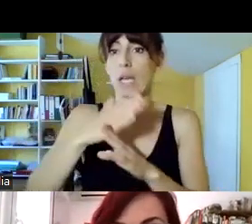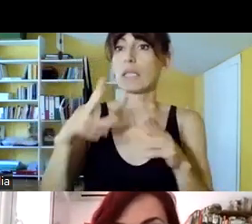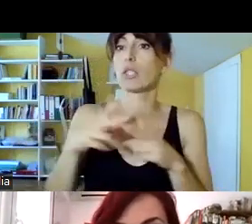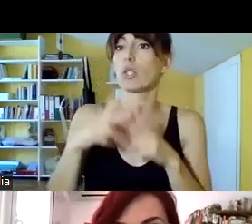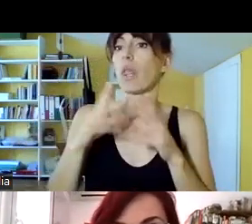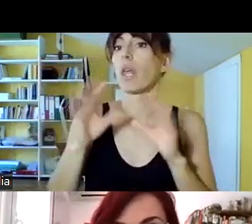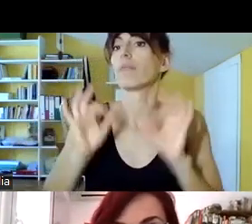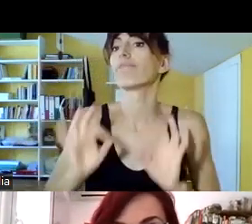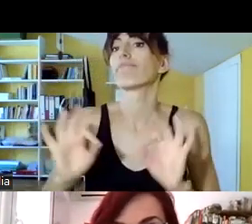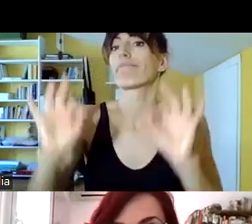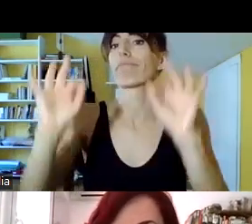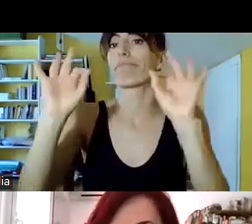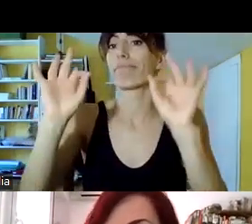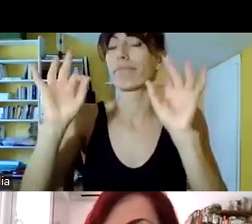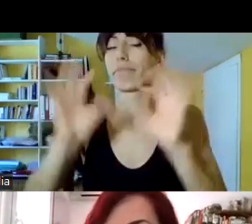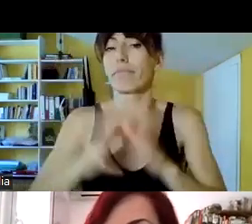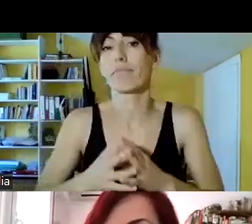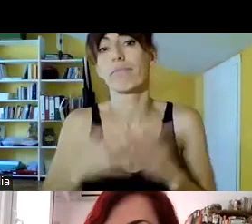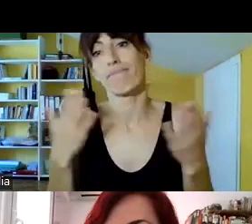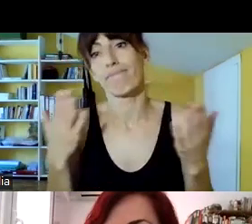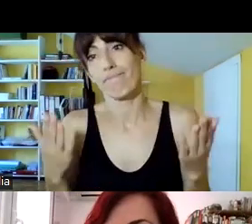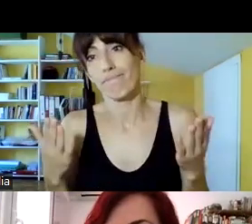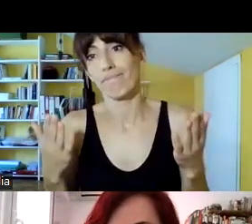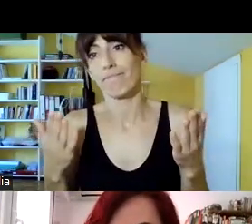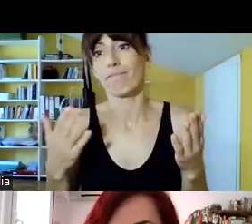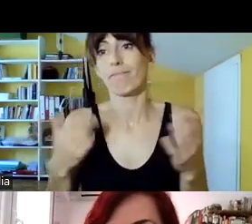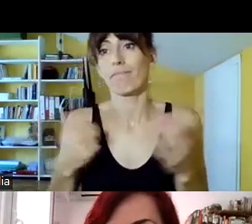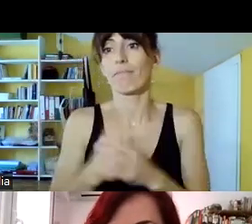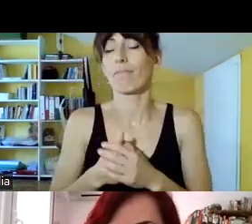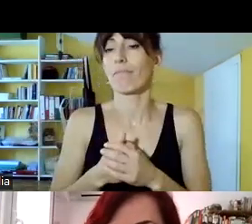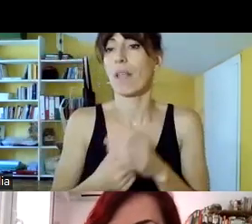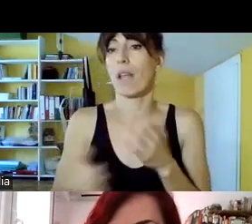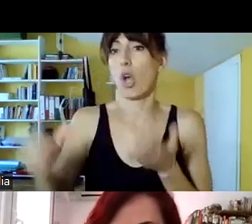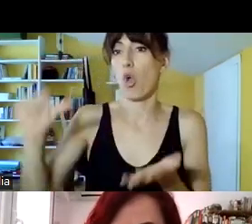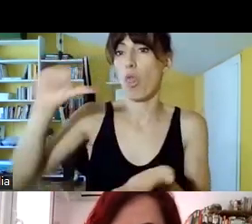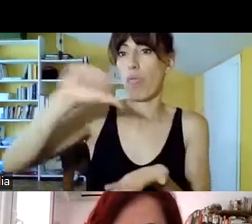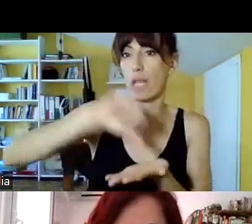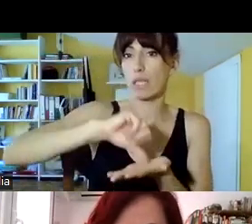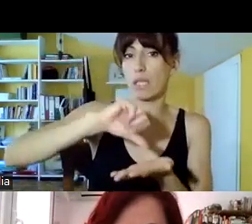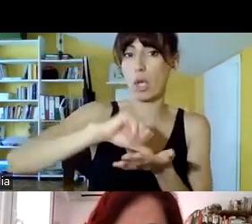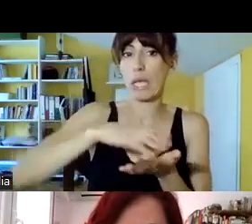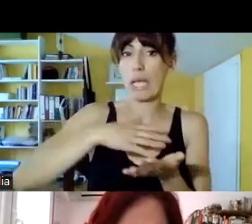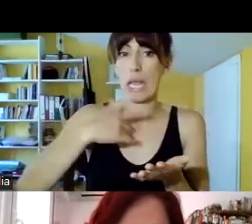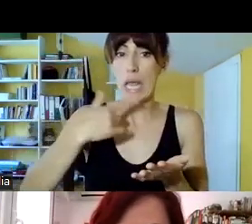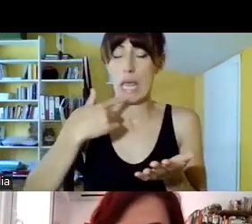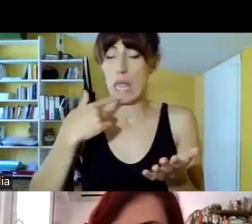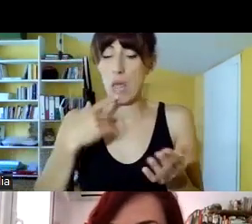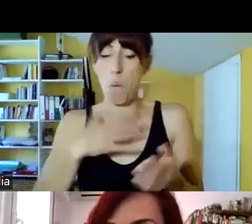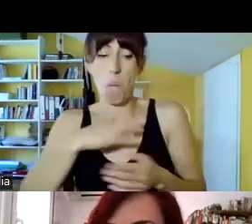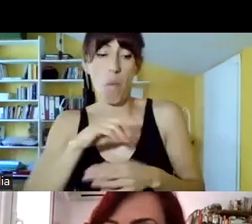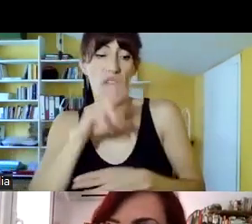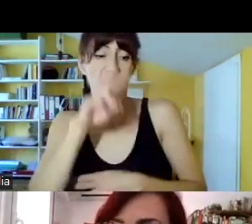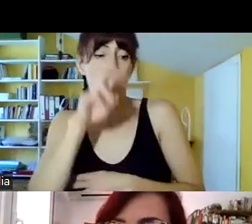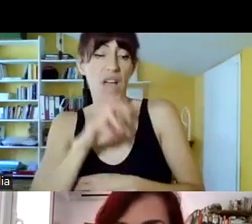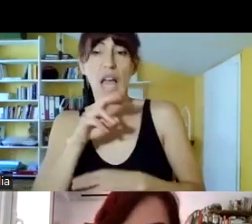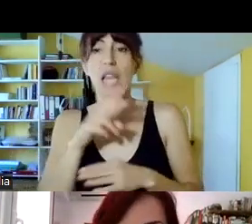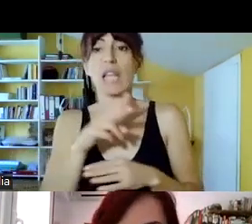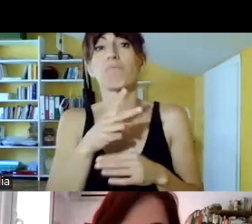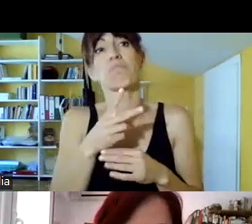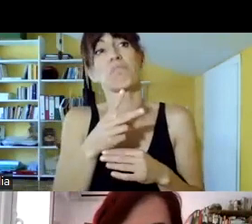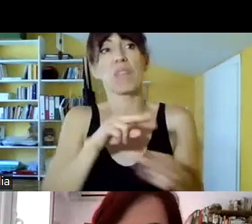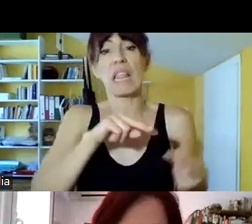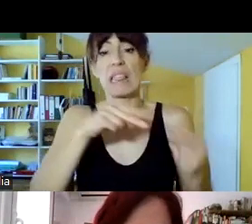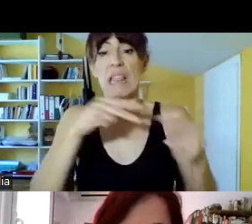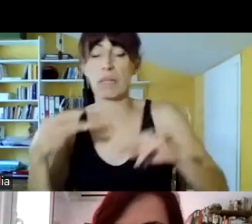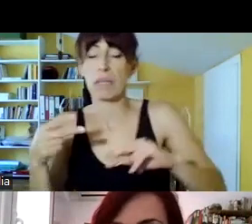concreta y por tanto son etnocéntricos. Nos pueden valer para interpretar determinadas cosas en nuestra cultura, pero son